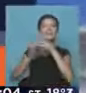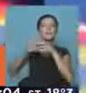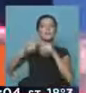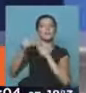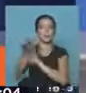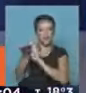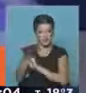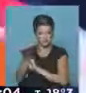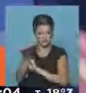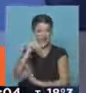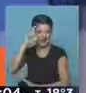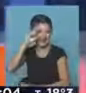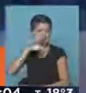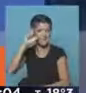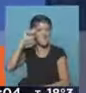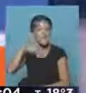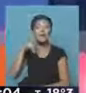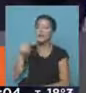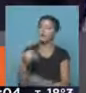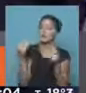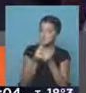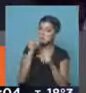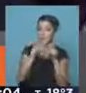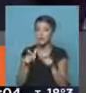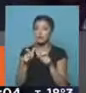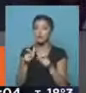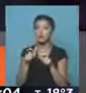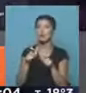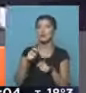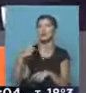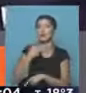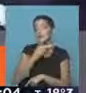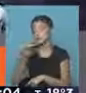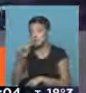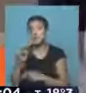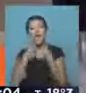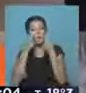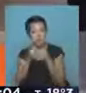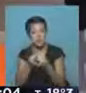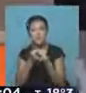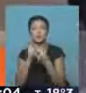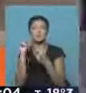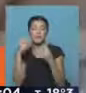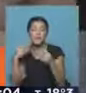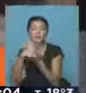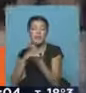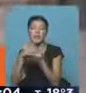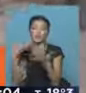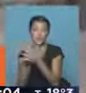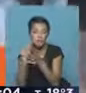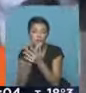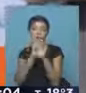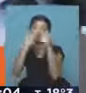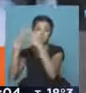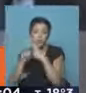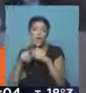Jean-Marie Le Pen, son bien recibidas entre los votantes de las clases populares afectadas por las consecuencias de la globalización económica,